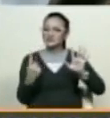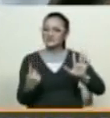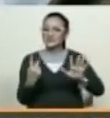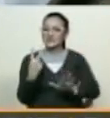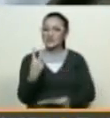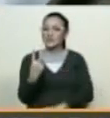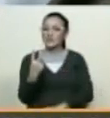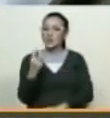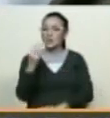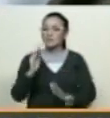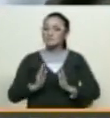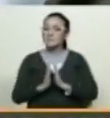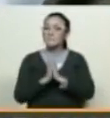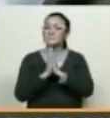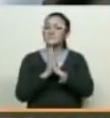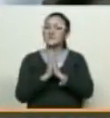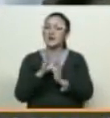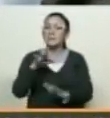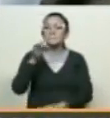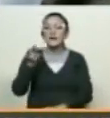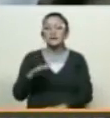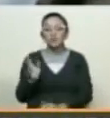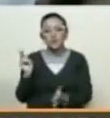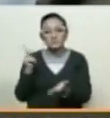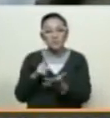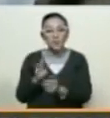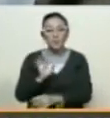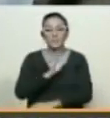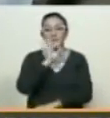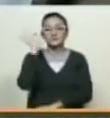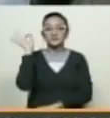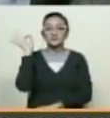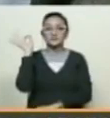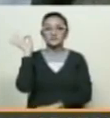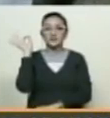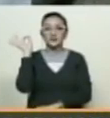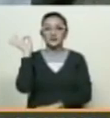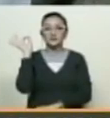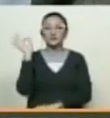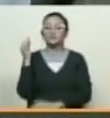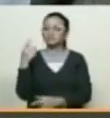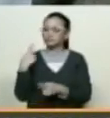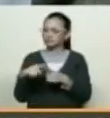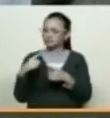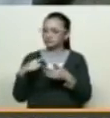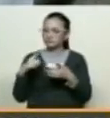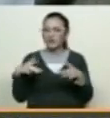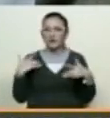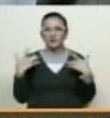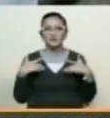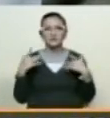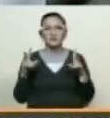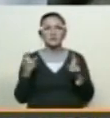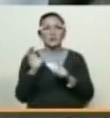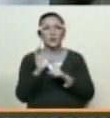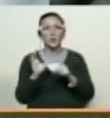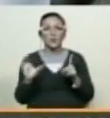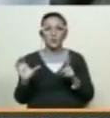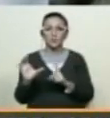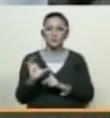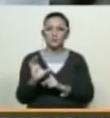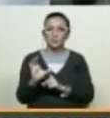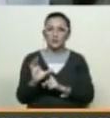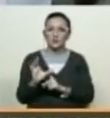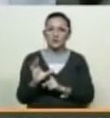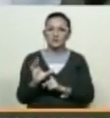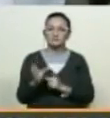Pastora a nuestra ciudad Barquisimeto, se realiza una serie de actividades en el marco cultural y mariano